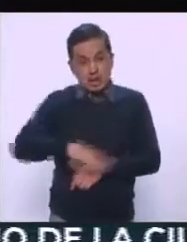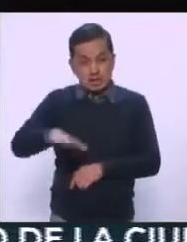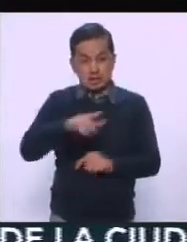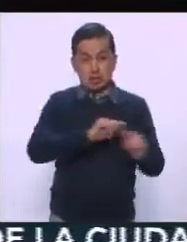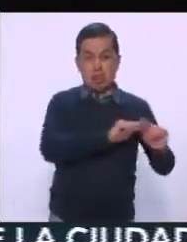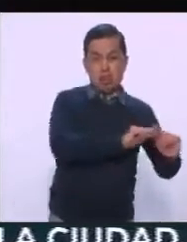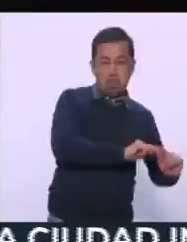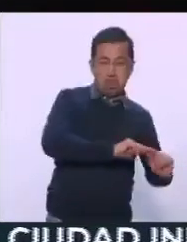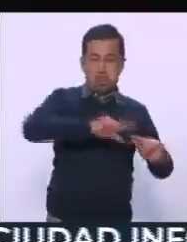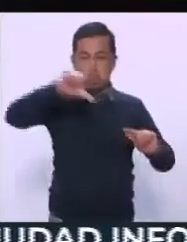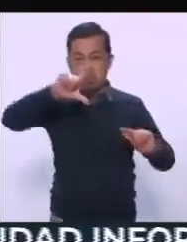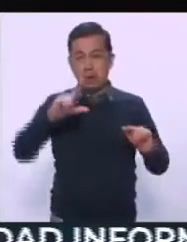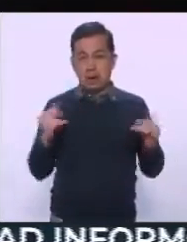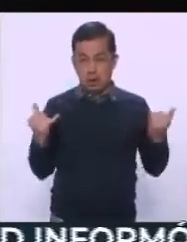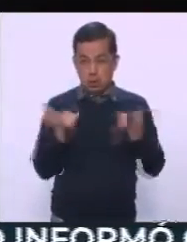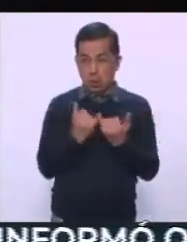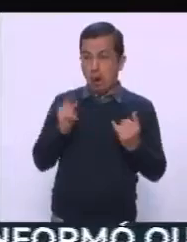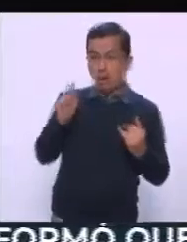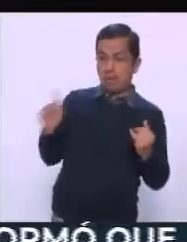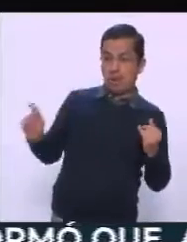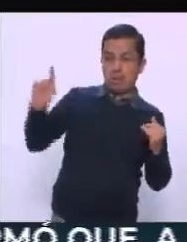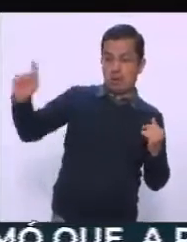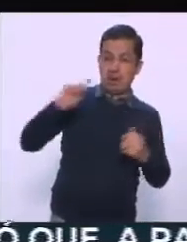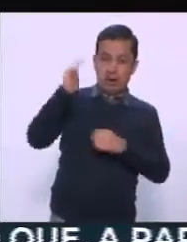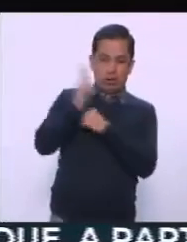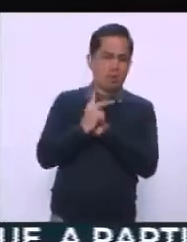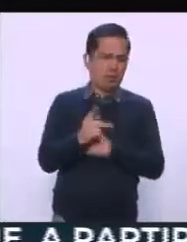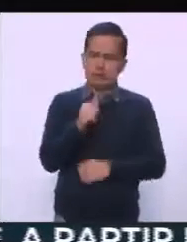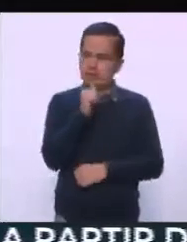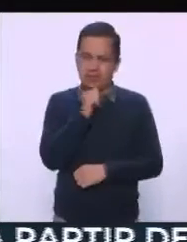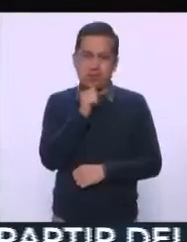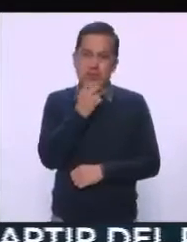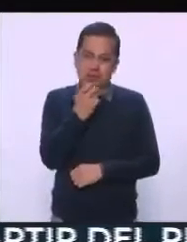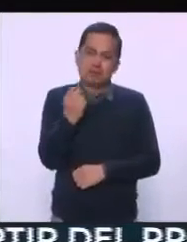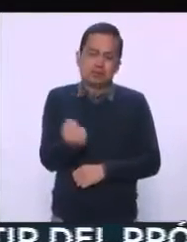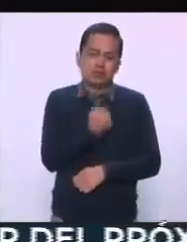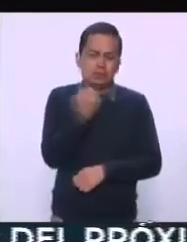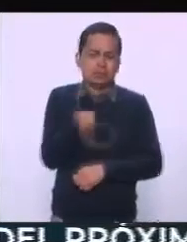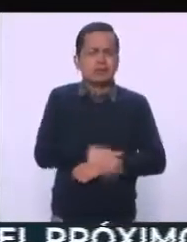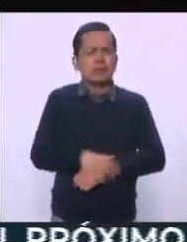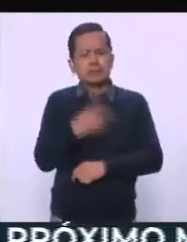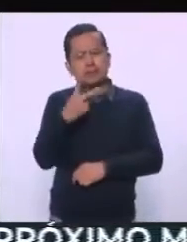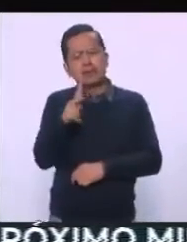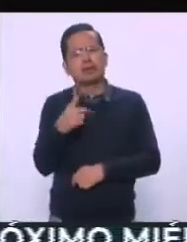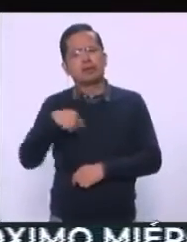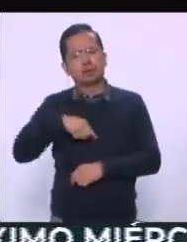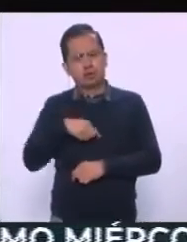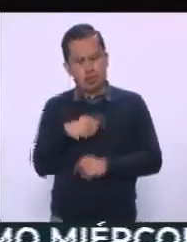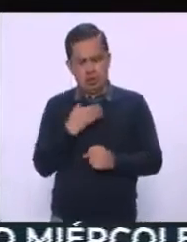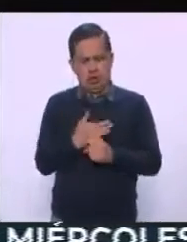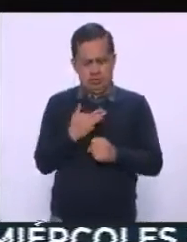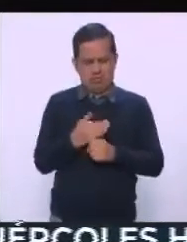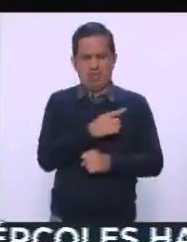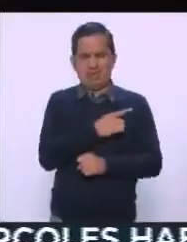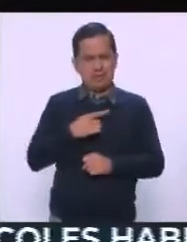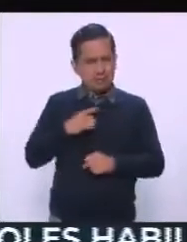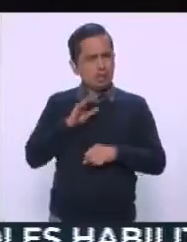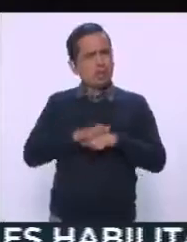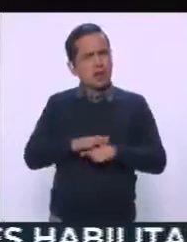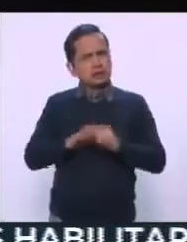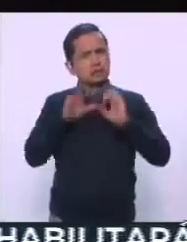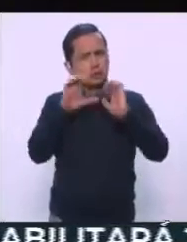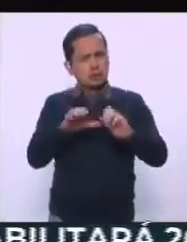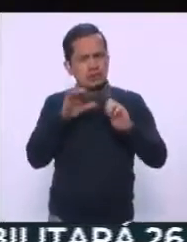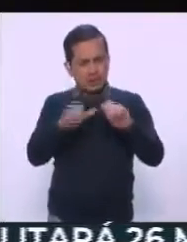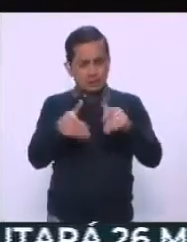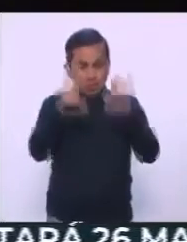que ha tenido muchos países europeos, pero en este momento es cuando se deben tomar medidas mucho más focalizadas.